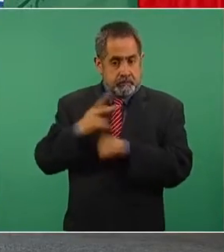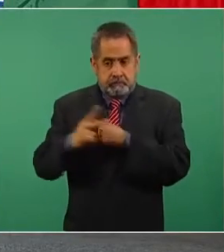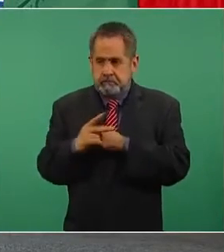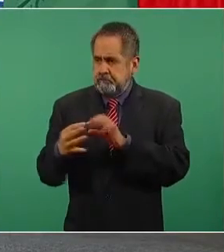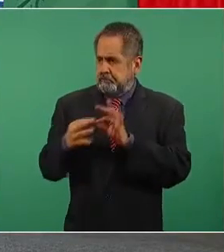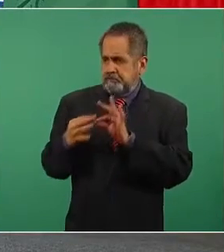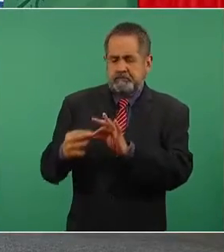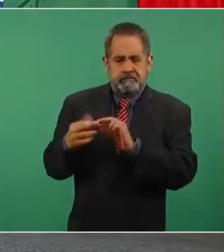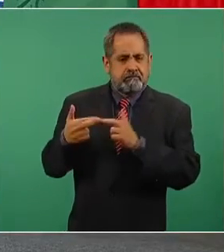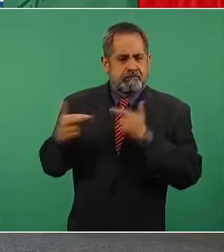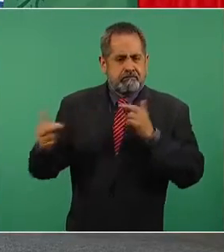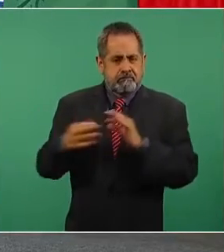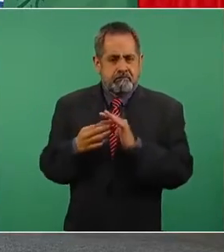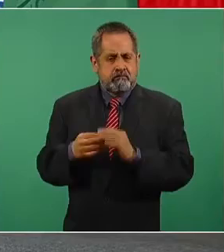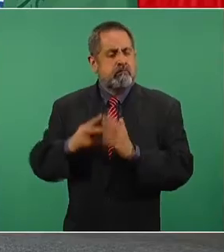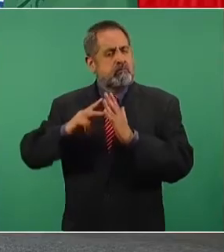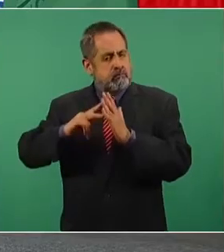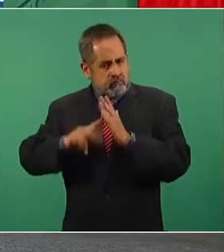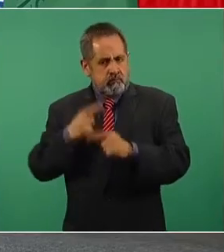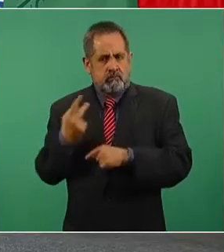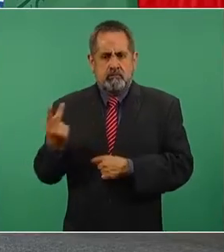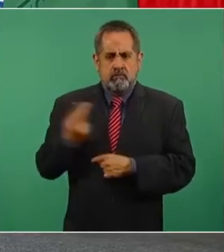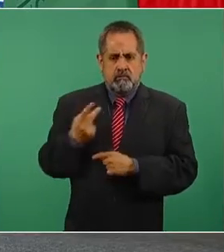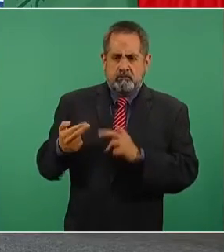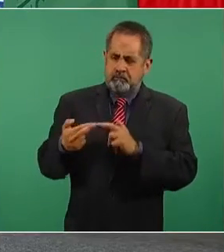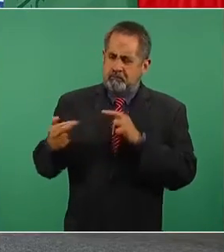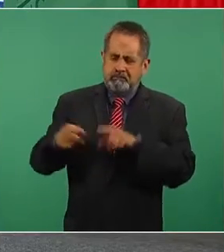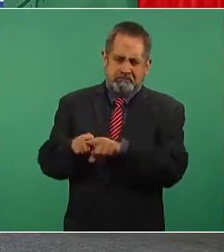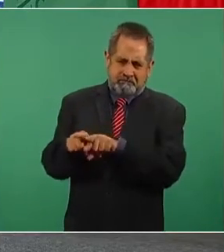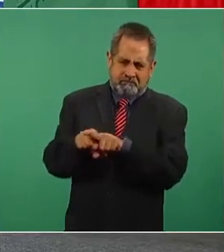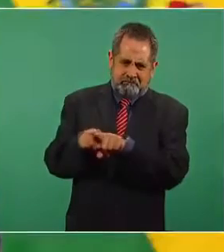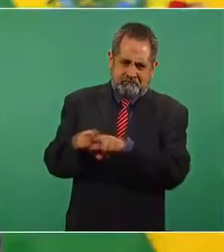recuperar esa hermandad entre ambos pueblos,